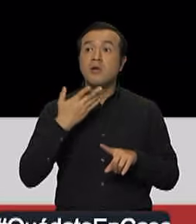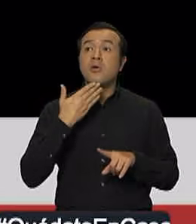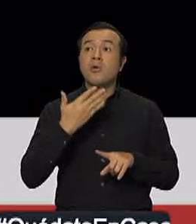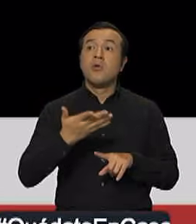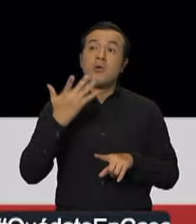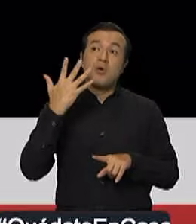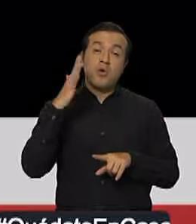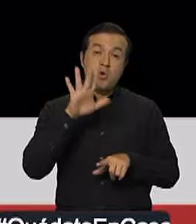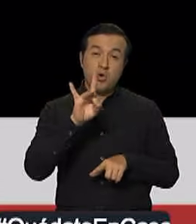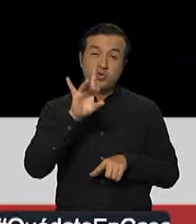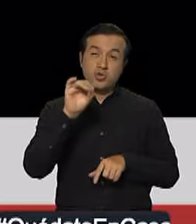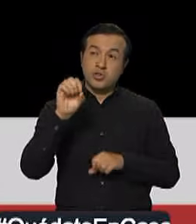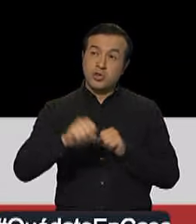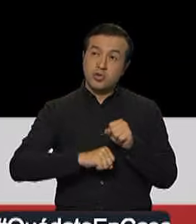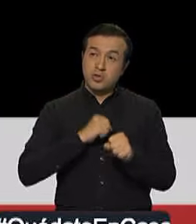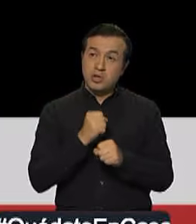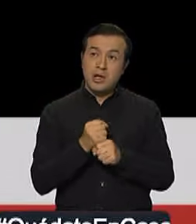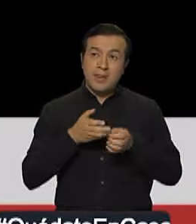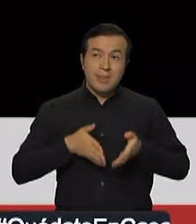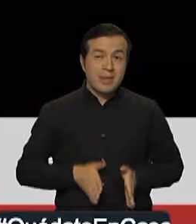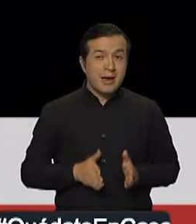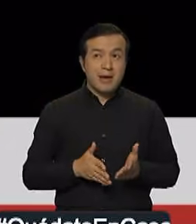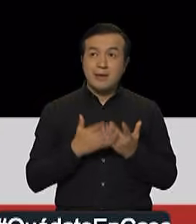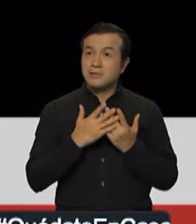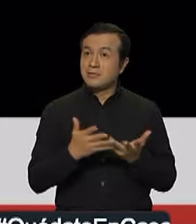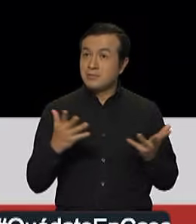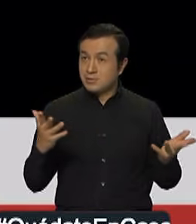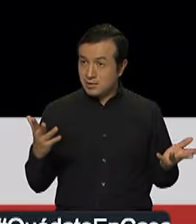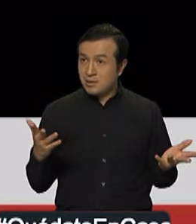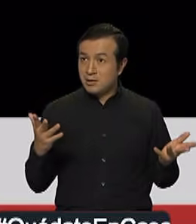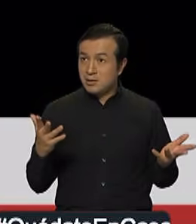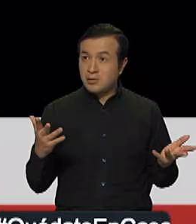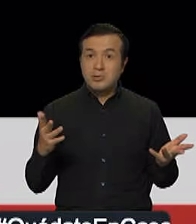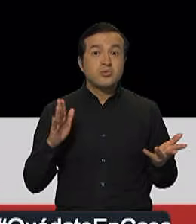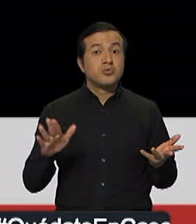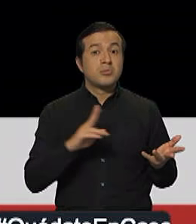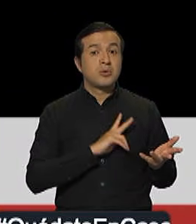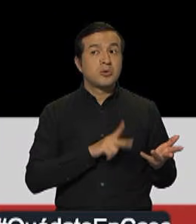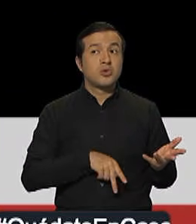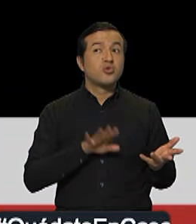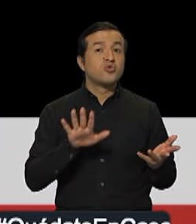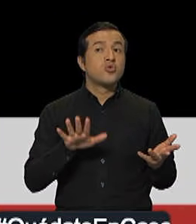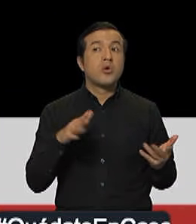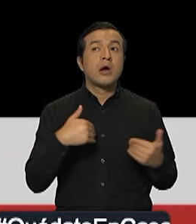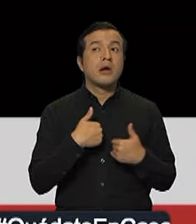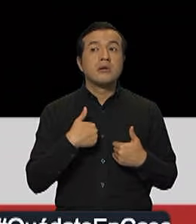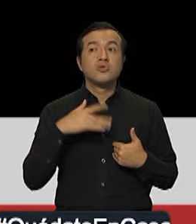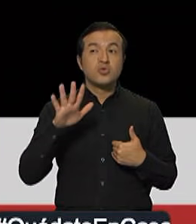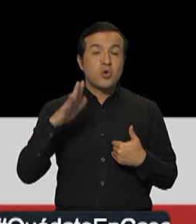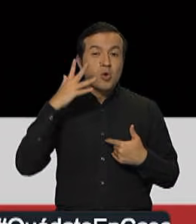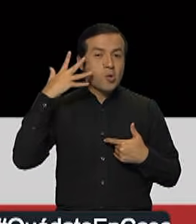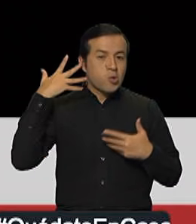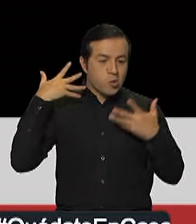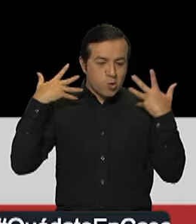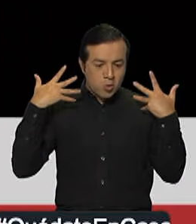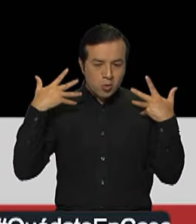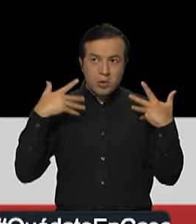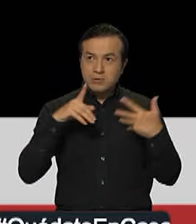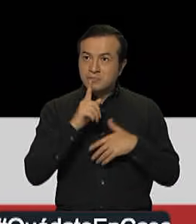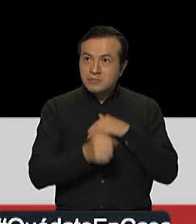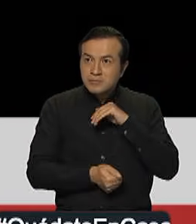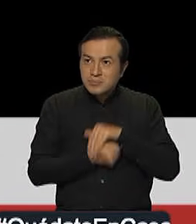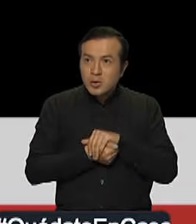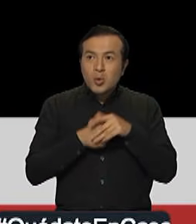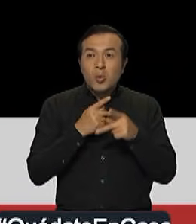hace más de 800 años, según aseguraron especialistas. La particularidad de esta especie son las rayas en su piel que hacen de camuflaje